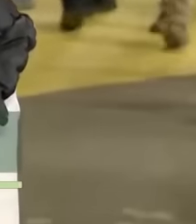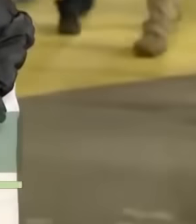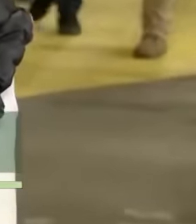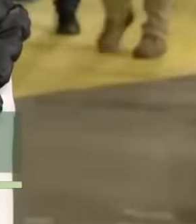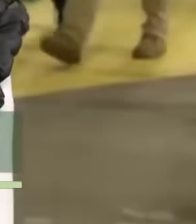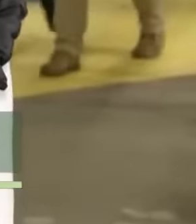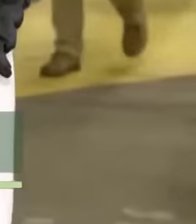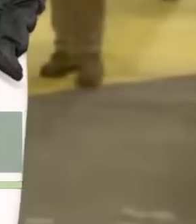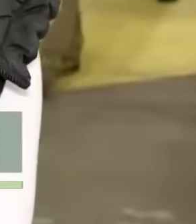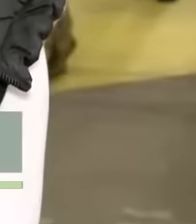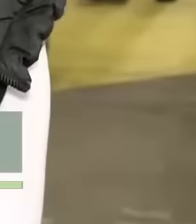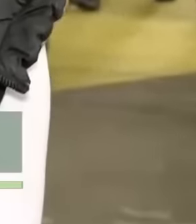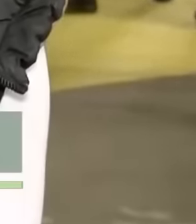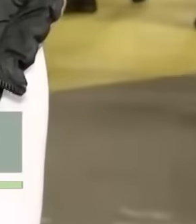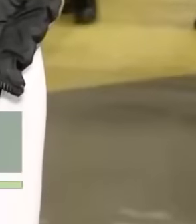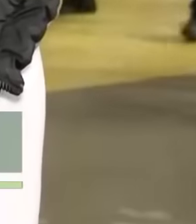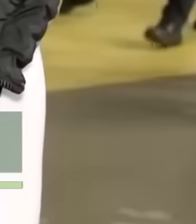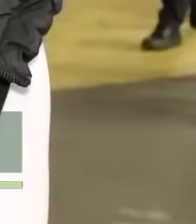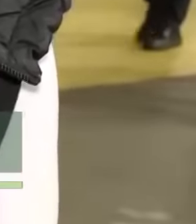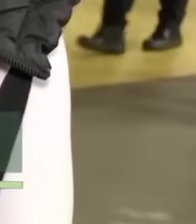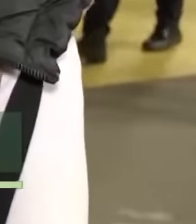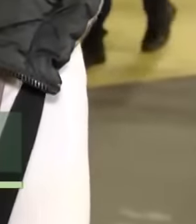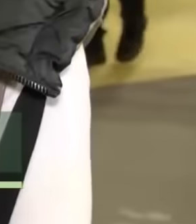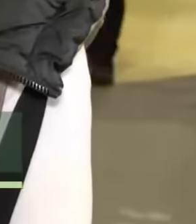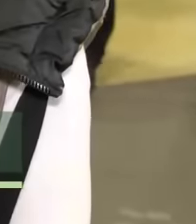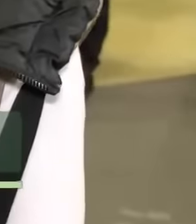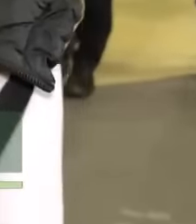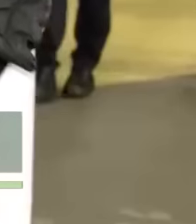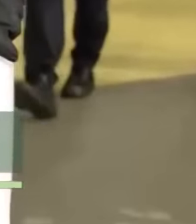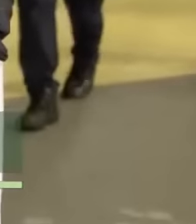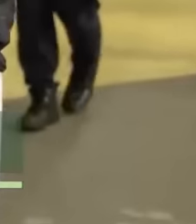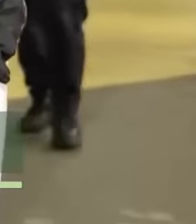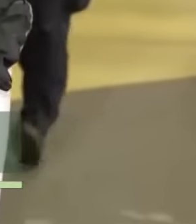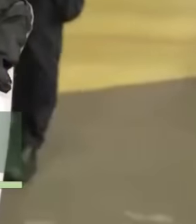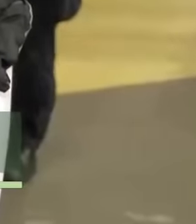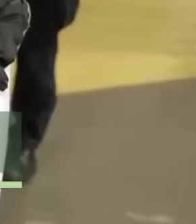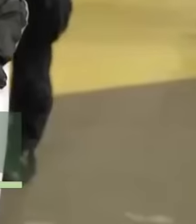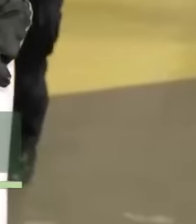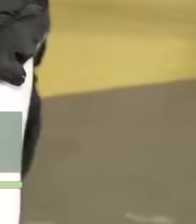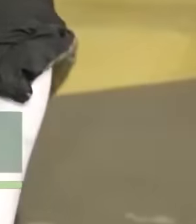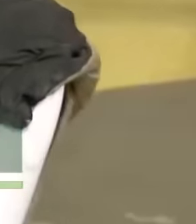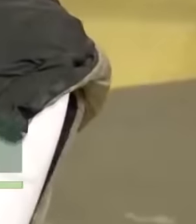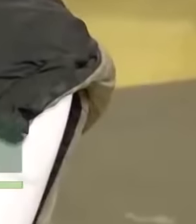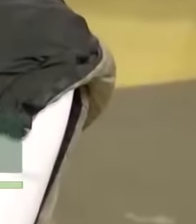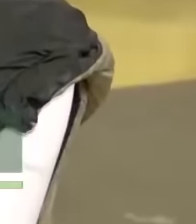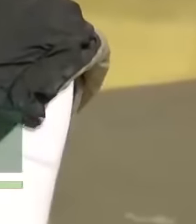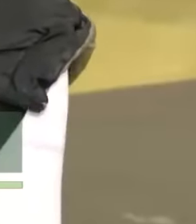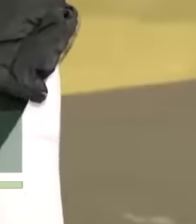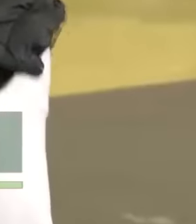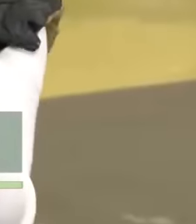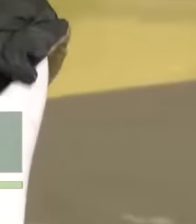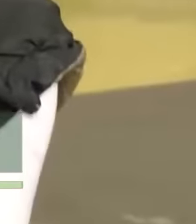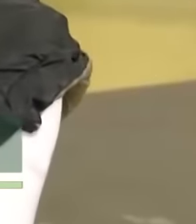recibía información y si no lo recuerda, esa no es una explicación, porque tiene el celular ahí. La explicación podría